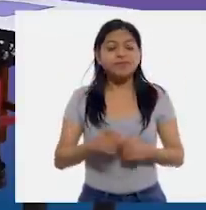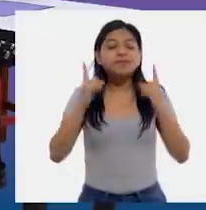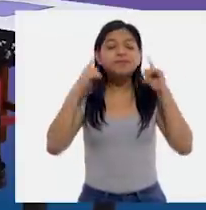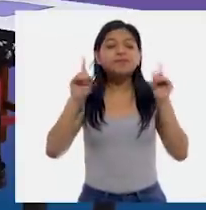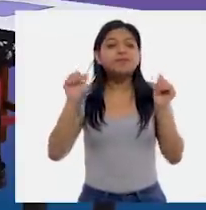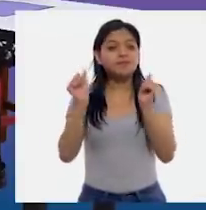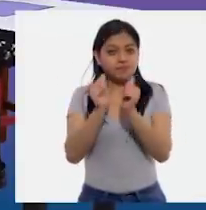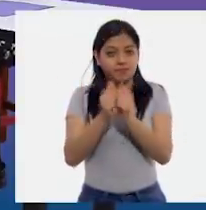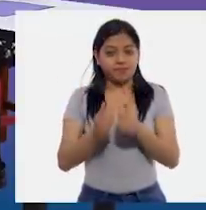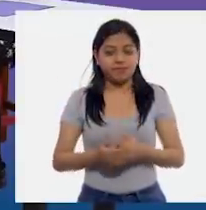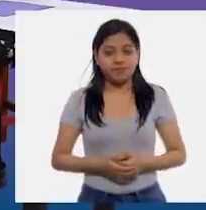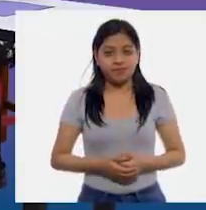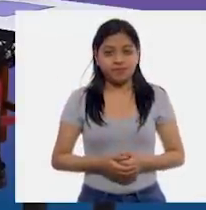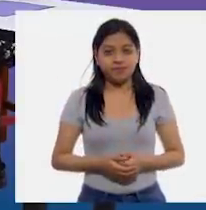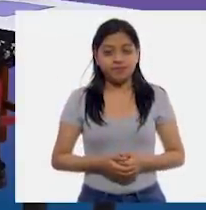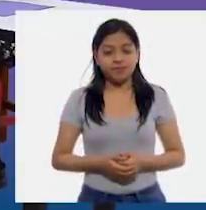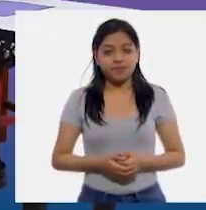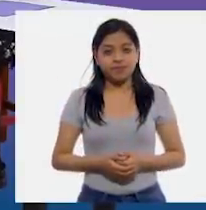¡Música!